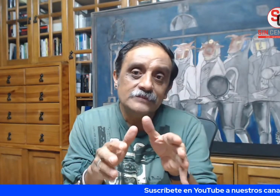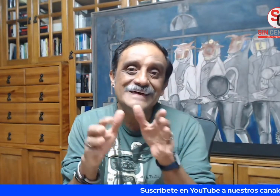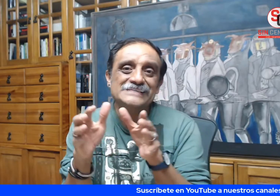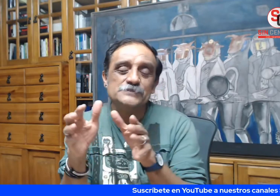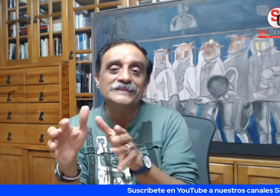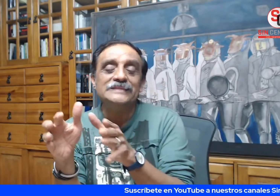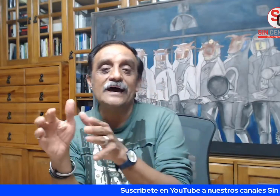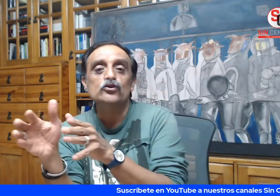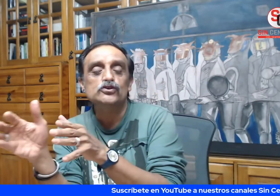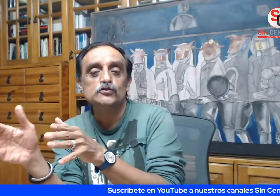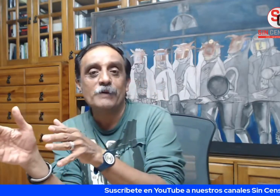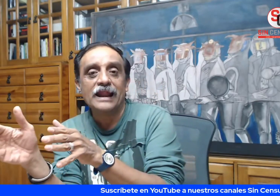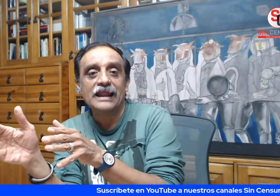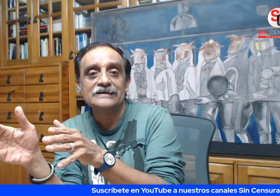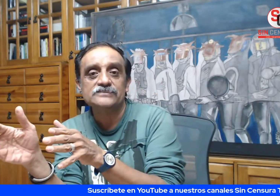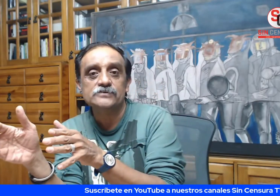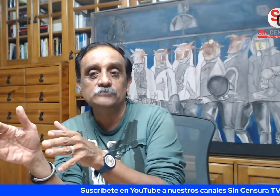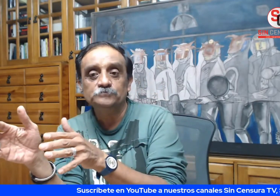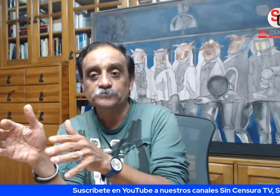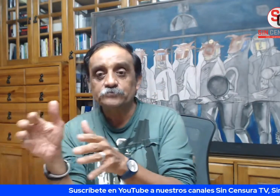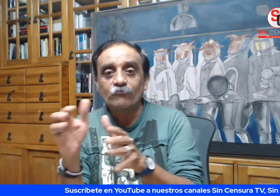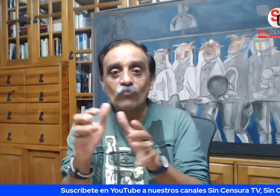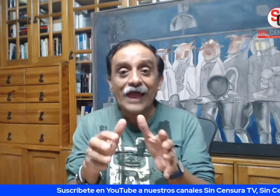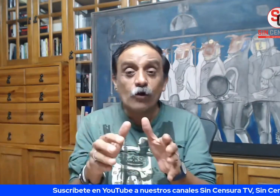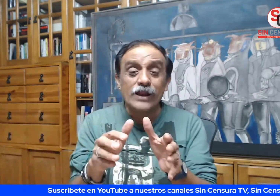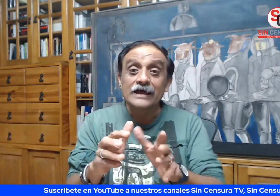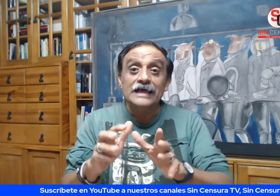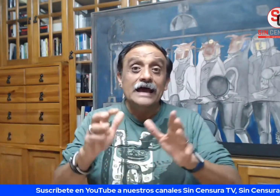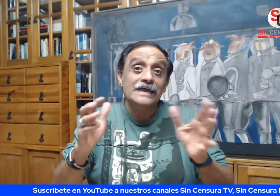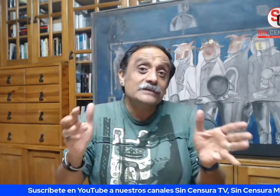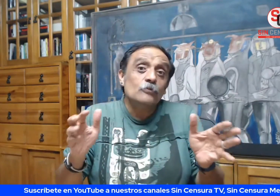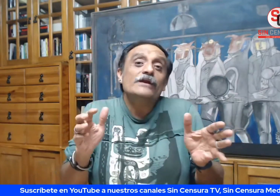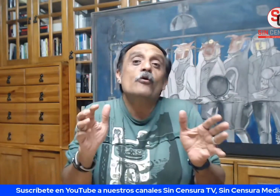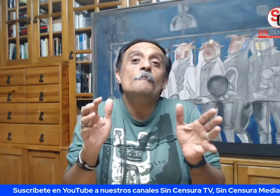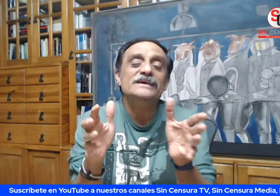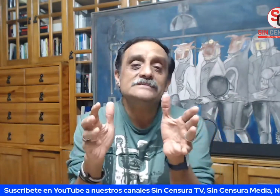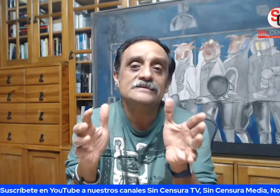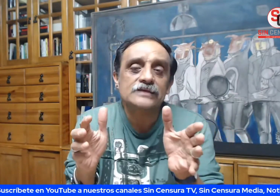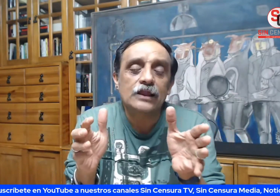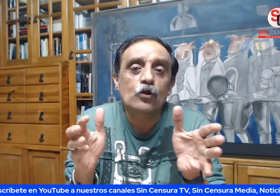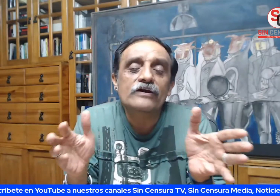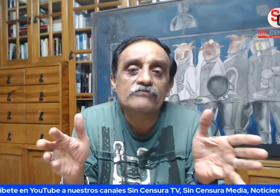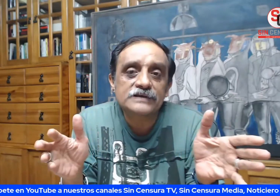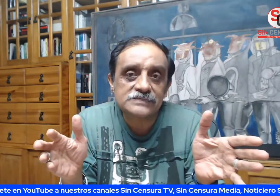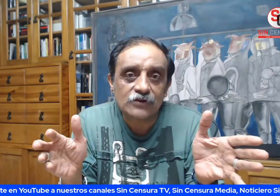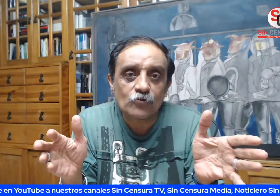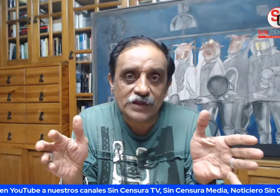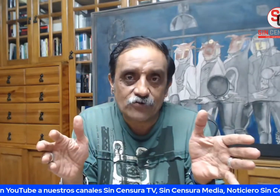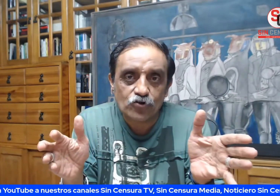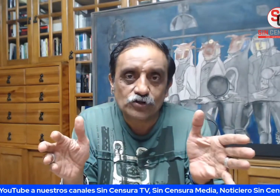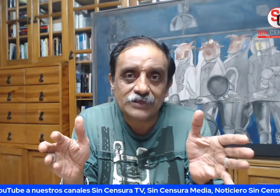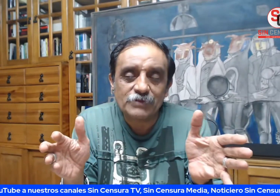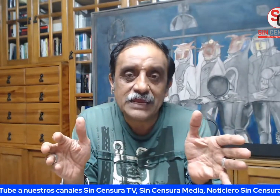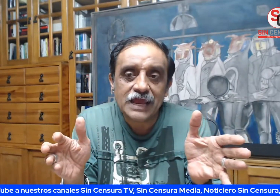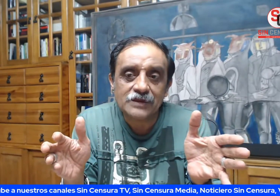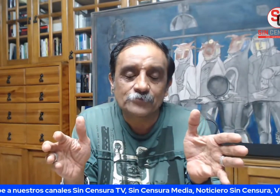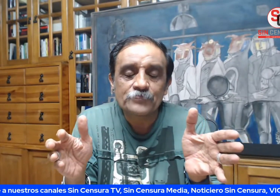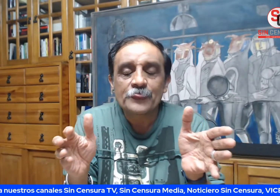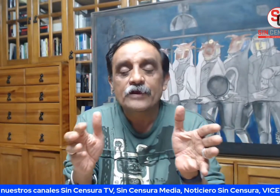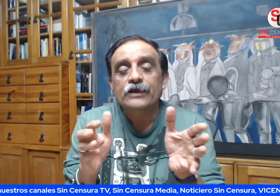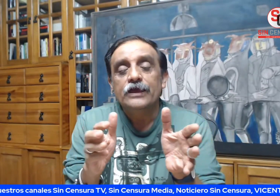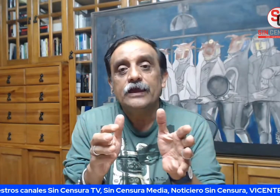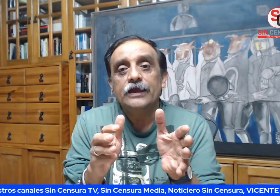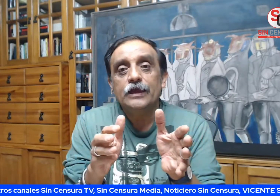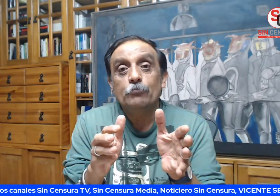contratos desventajosos para la nación. Ahora, hay que tomar con pinzas lo que ofrece el gobierno